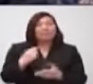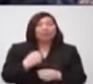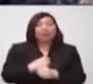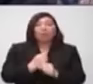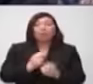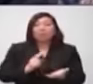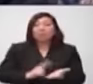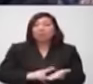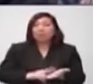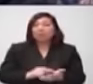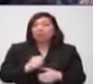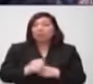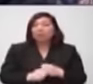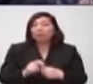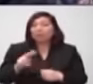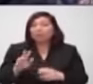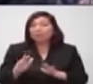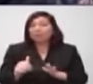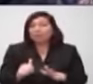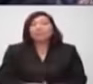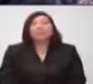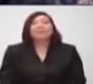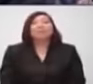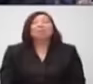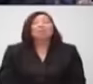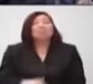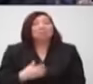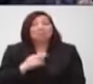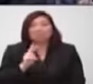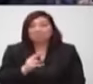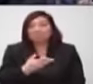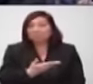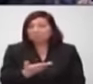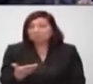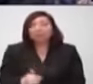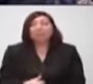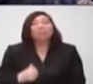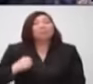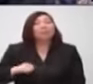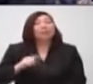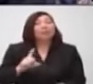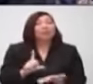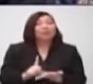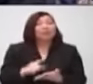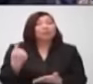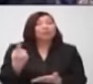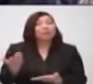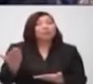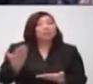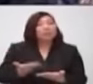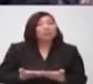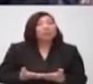por impuesto en el 2016, pueden estar viendo ustedes que la Municipalidad de Lima solo recibe